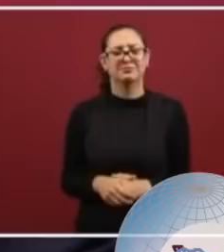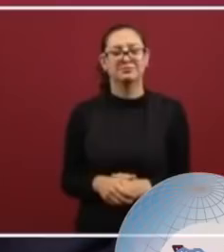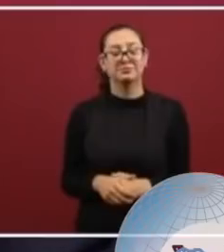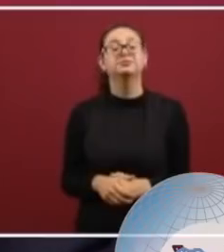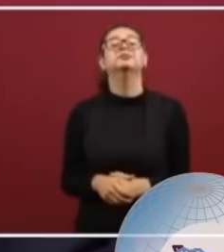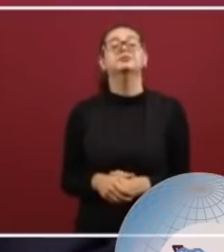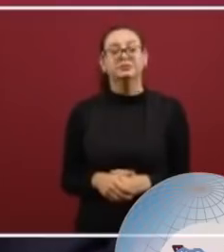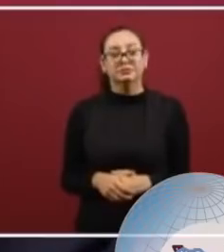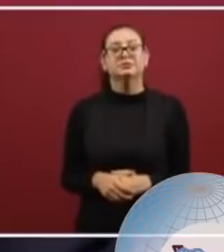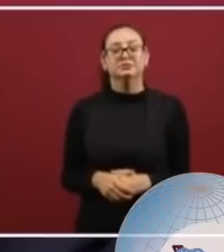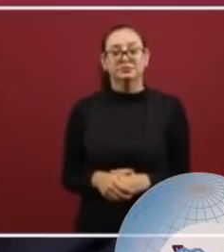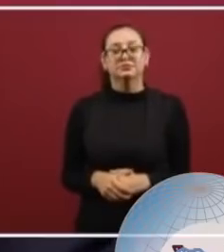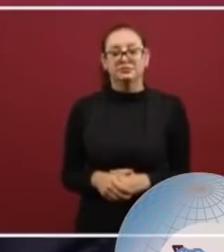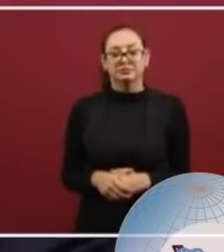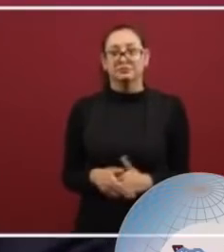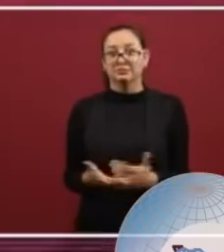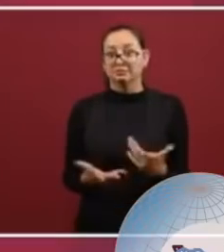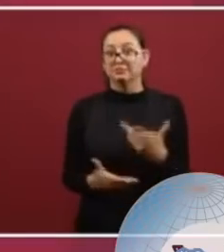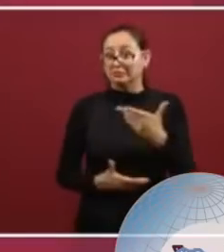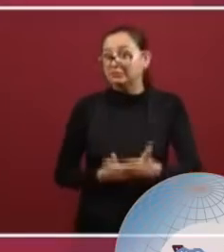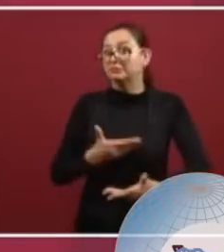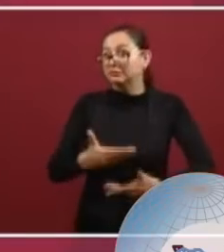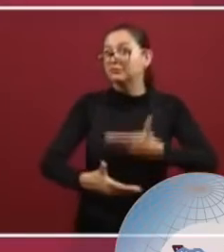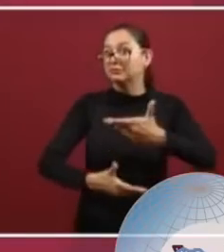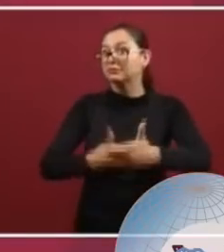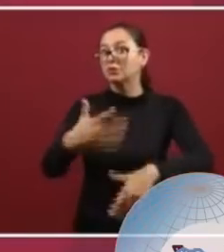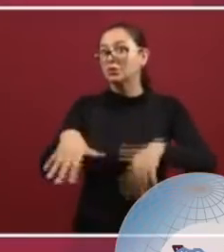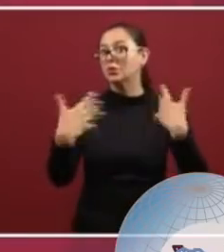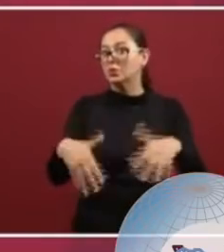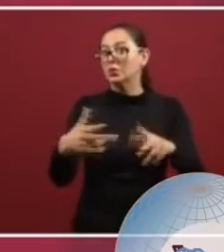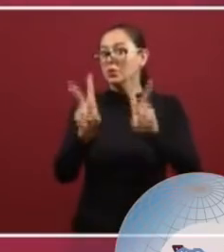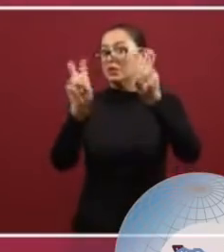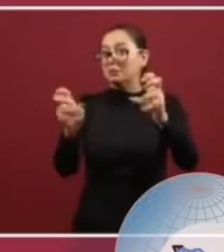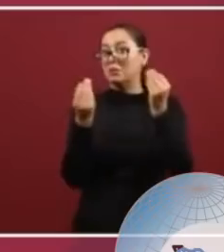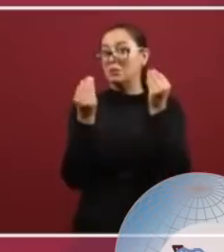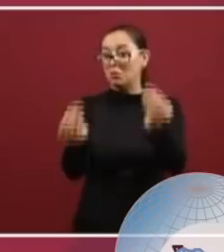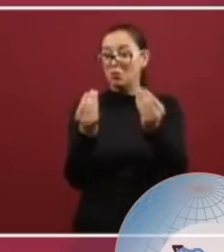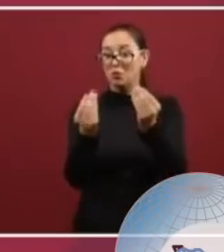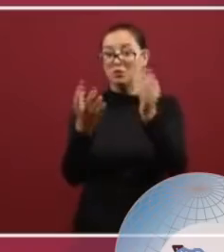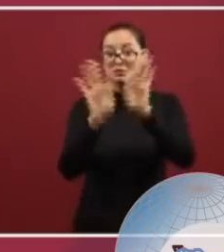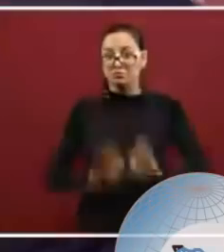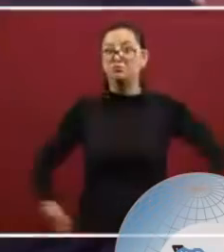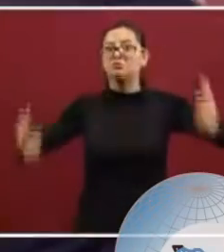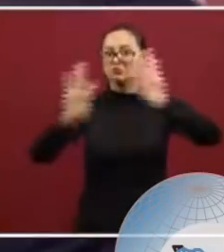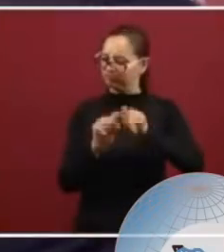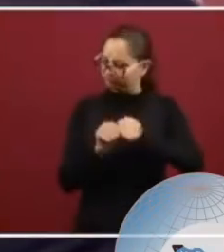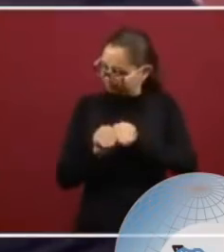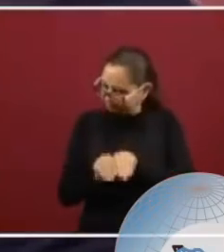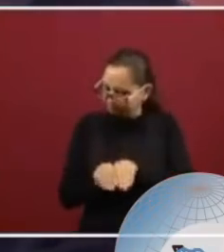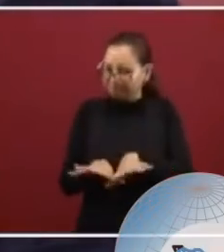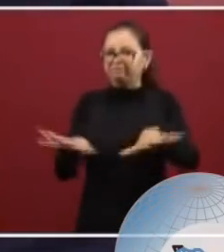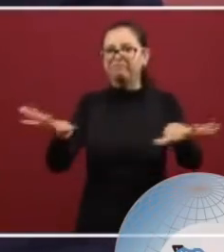Entonces, es algo mucho, mucho, muy importante el que podamos llevar a